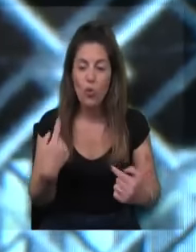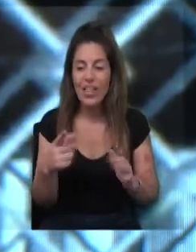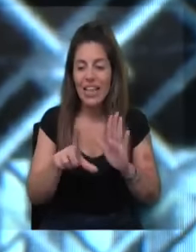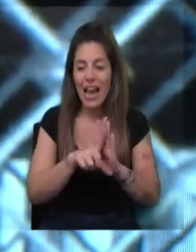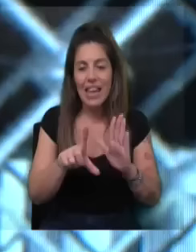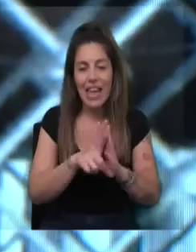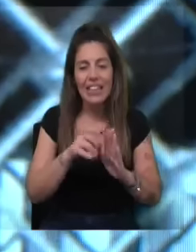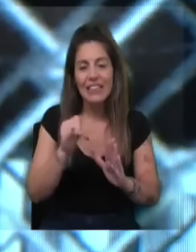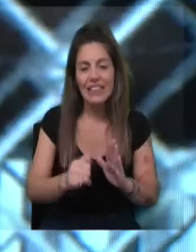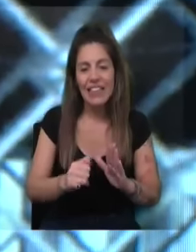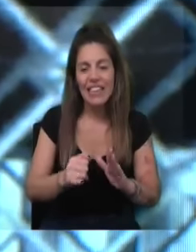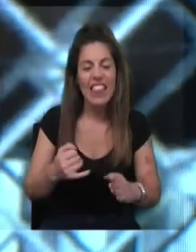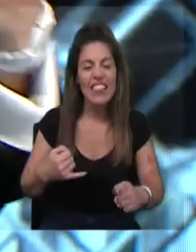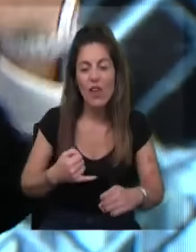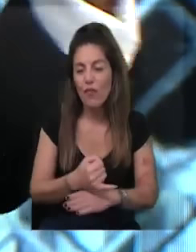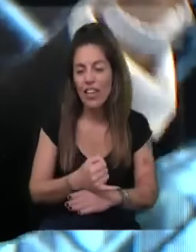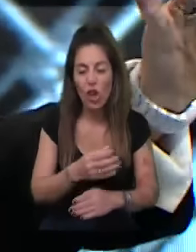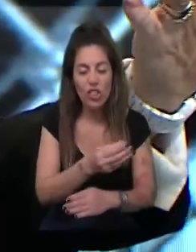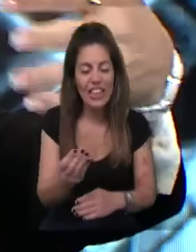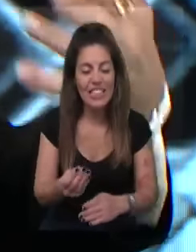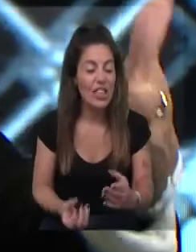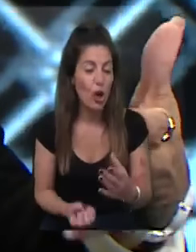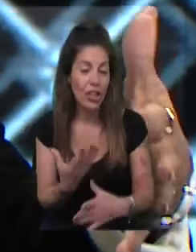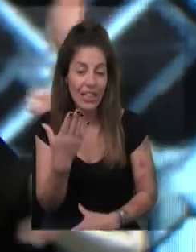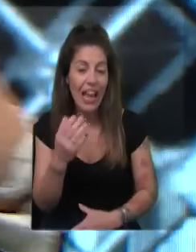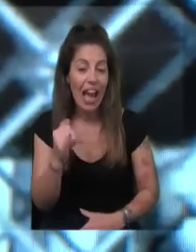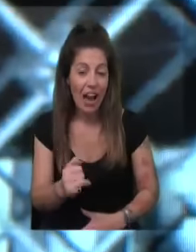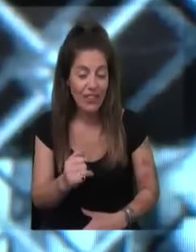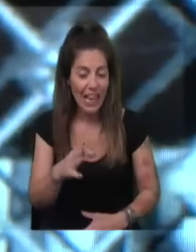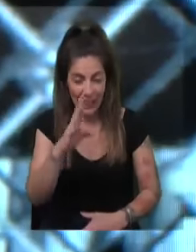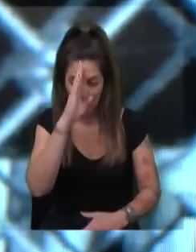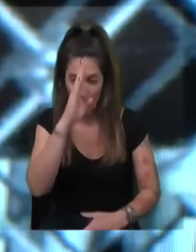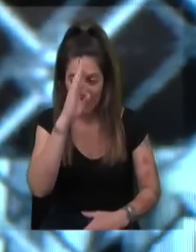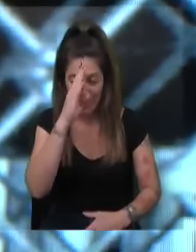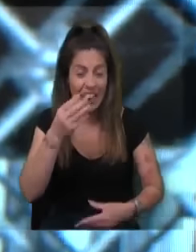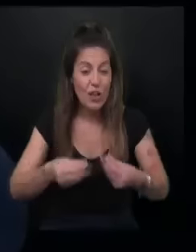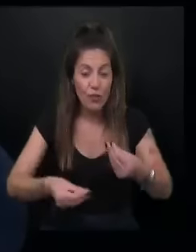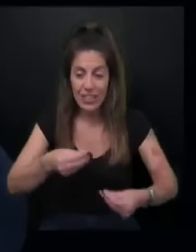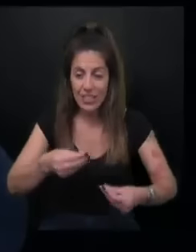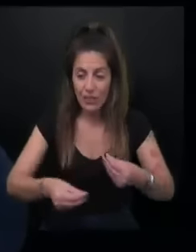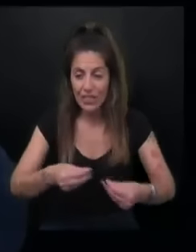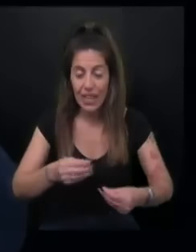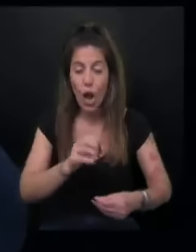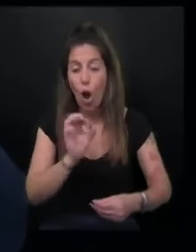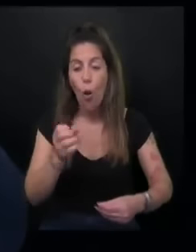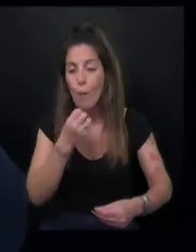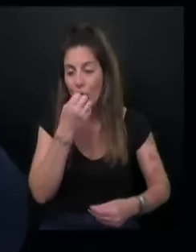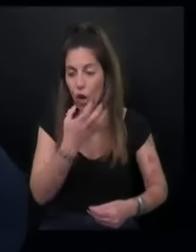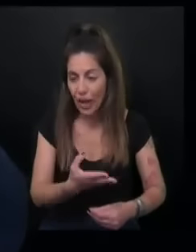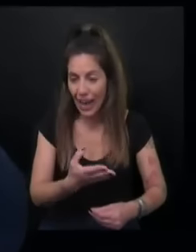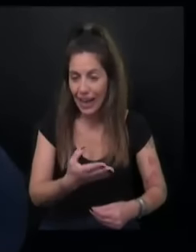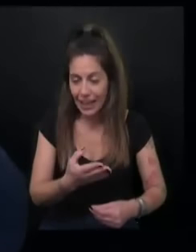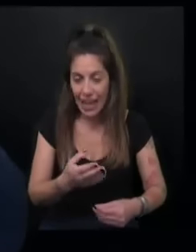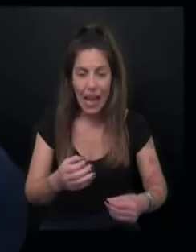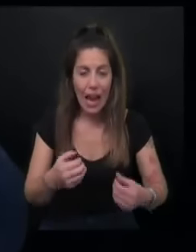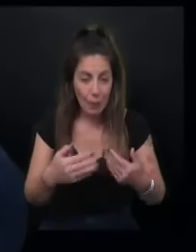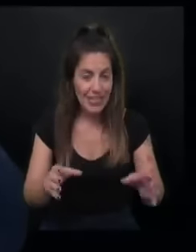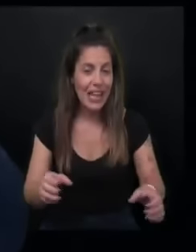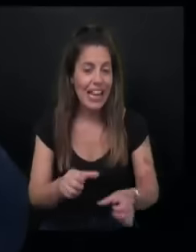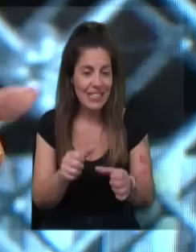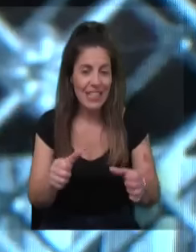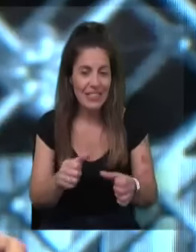tiene defectos de diseñ original que había que aprender y flexibilizar o mejorar con la implementación